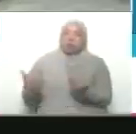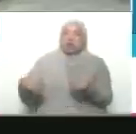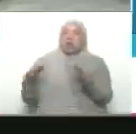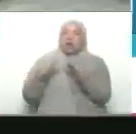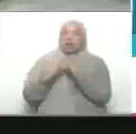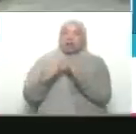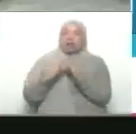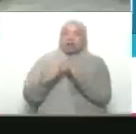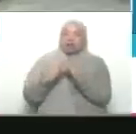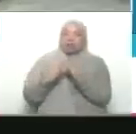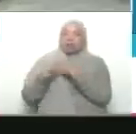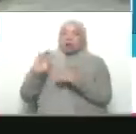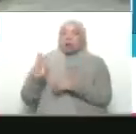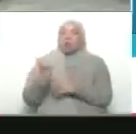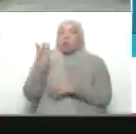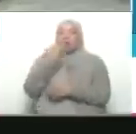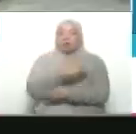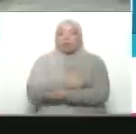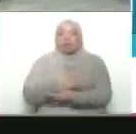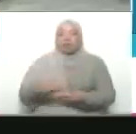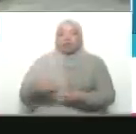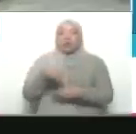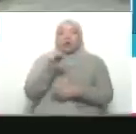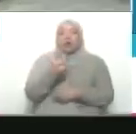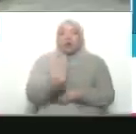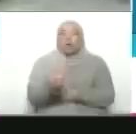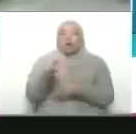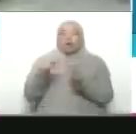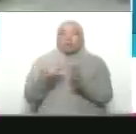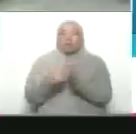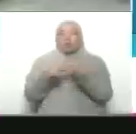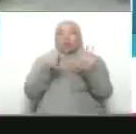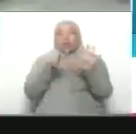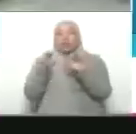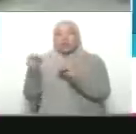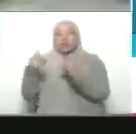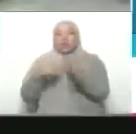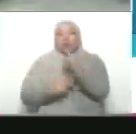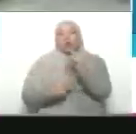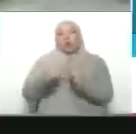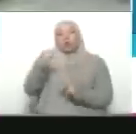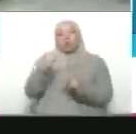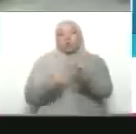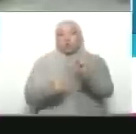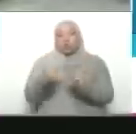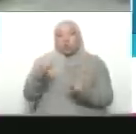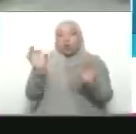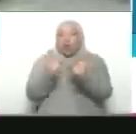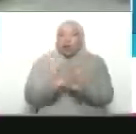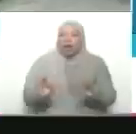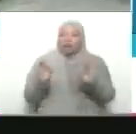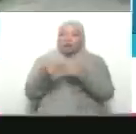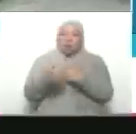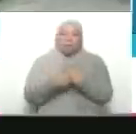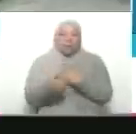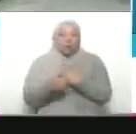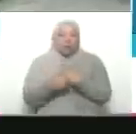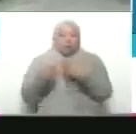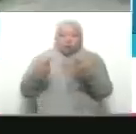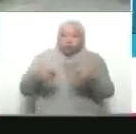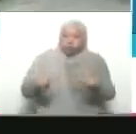yica es la 4700000 que hemos construido no ha habido amenaza